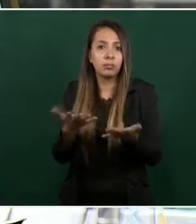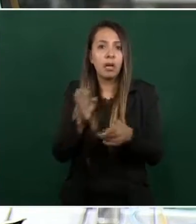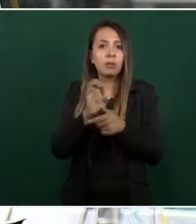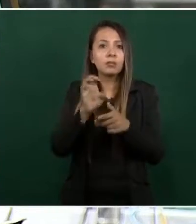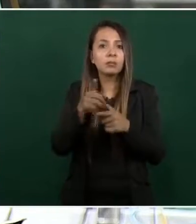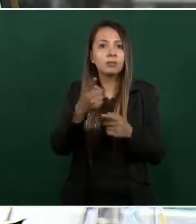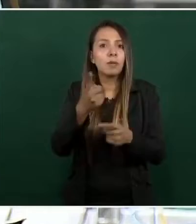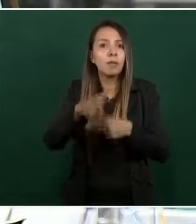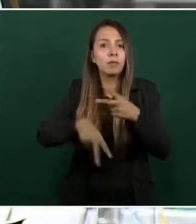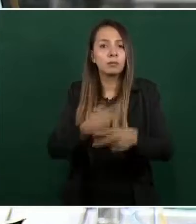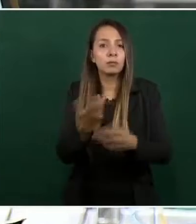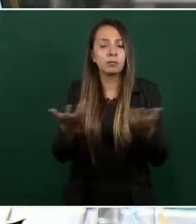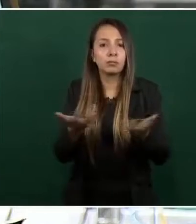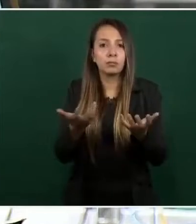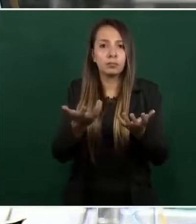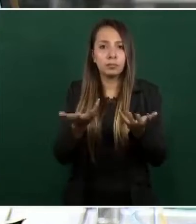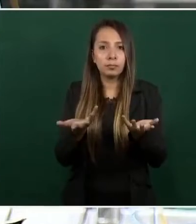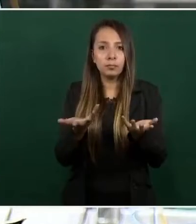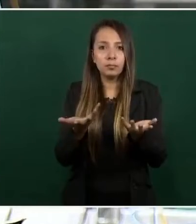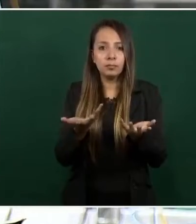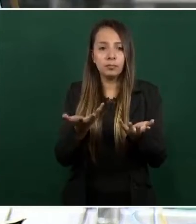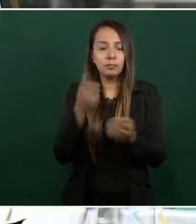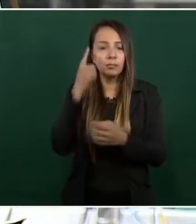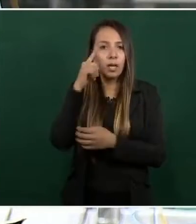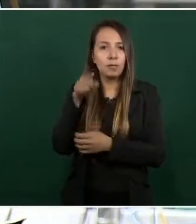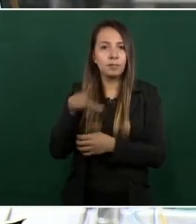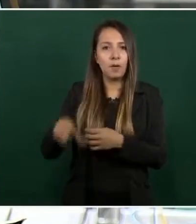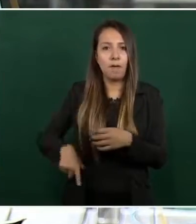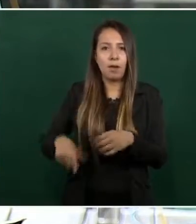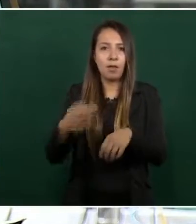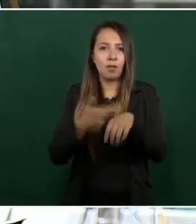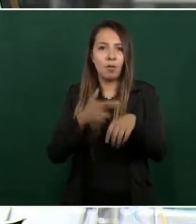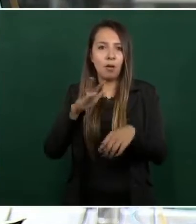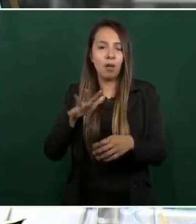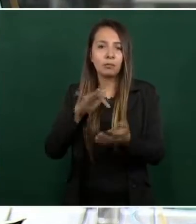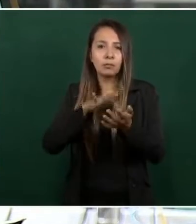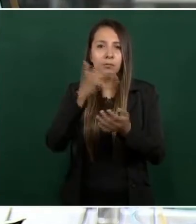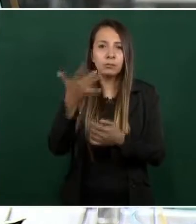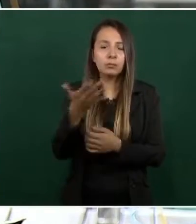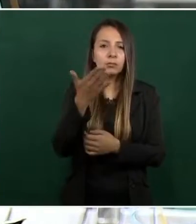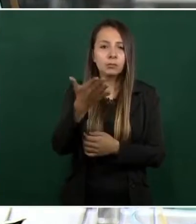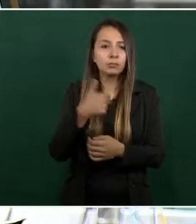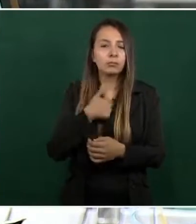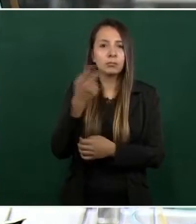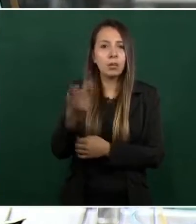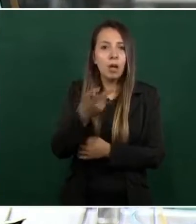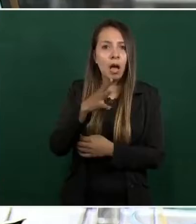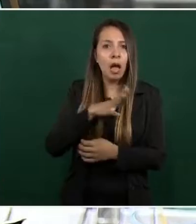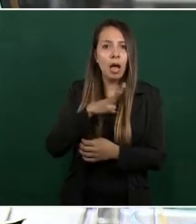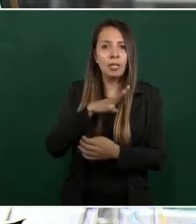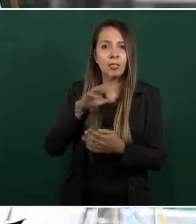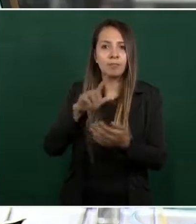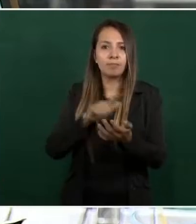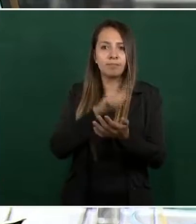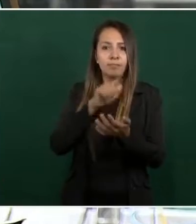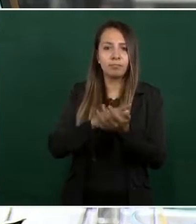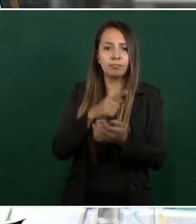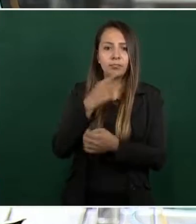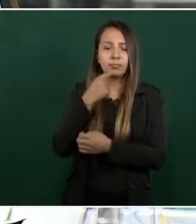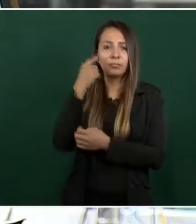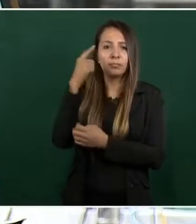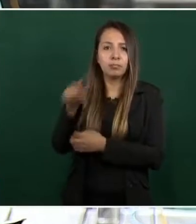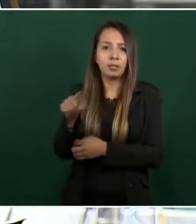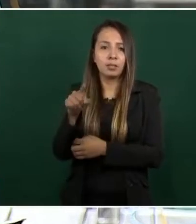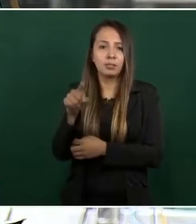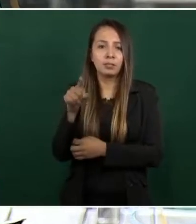la gobernadora, no sé si… para la gobernadora, gracias. Preguntar si va a emprender alguna acción legal tras las acusaciones en su contra por parte